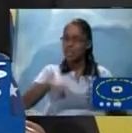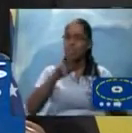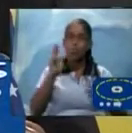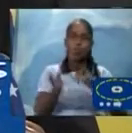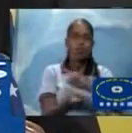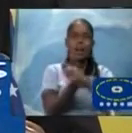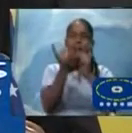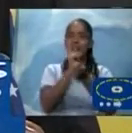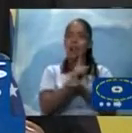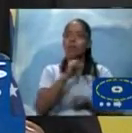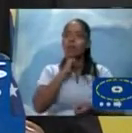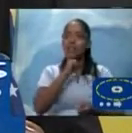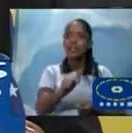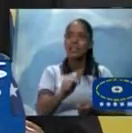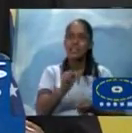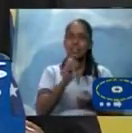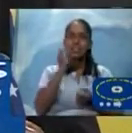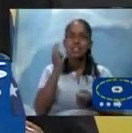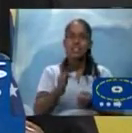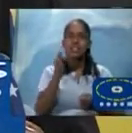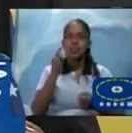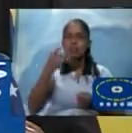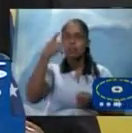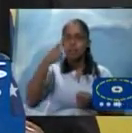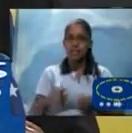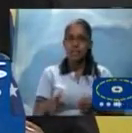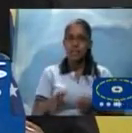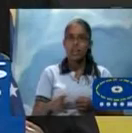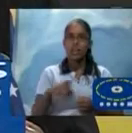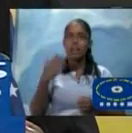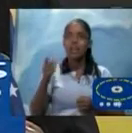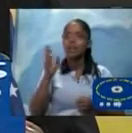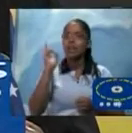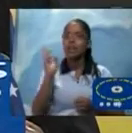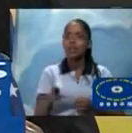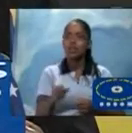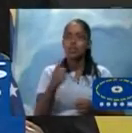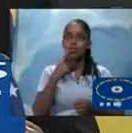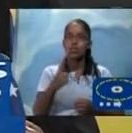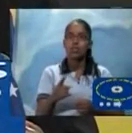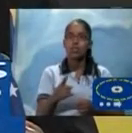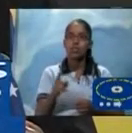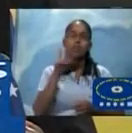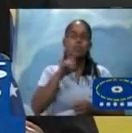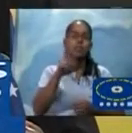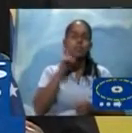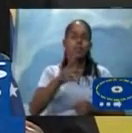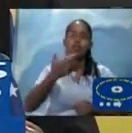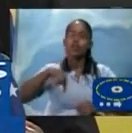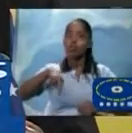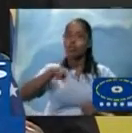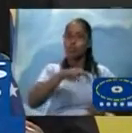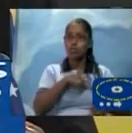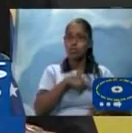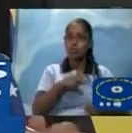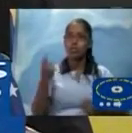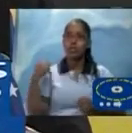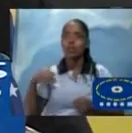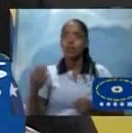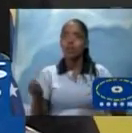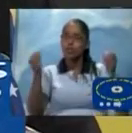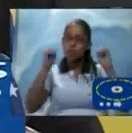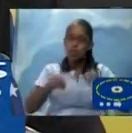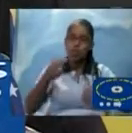el que nunca cambia, el que es y siempre será, el que nunca dice mentira. Nosotros tenemos que